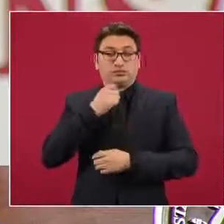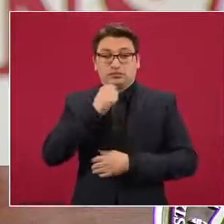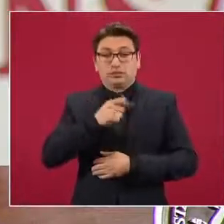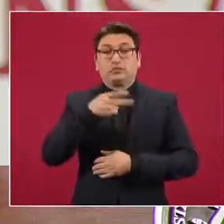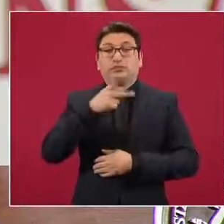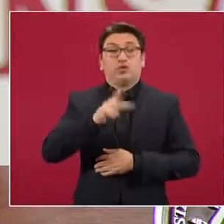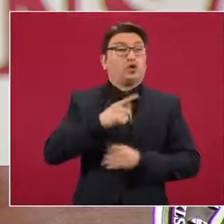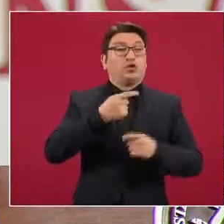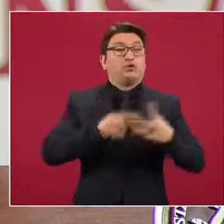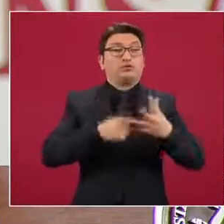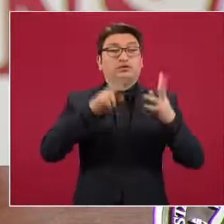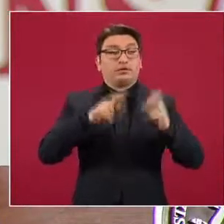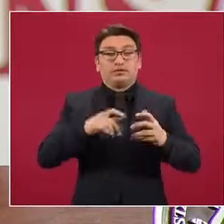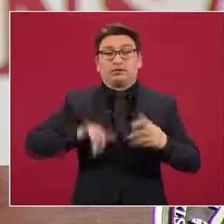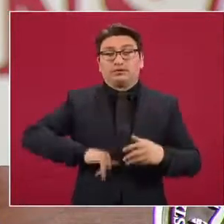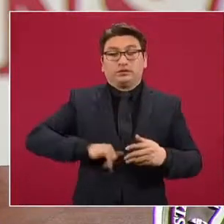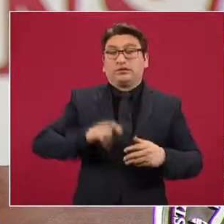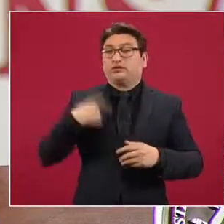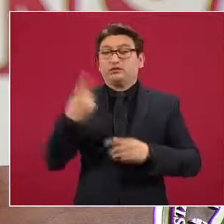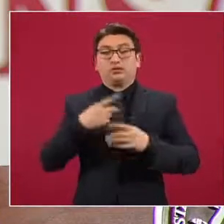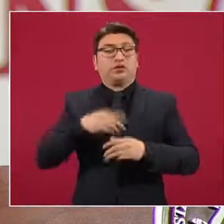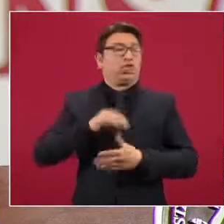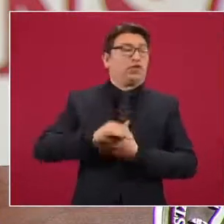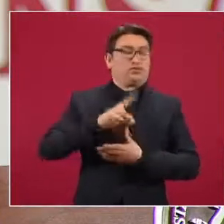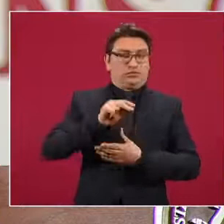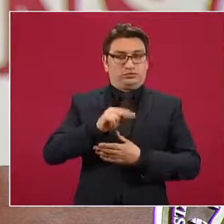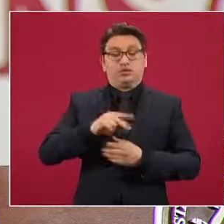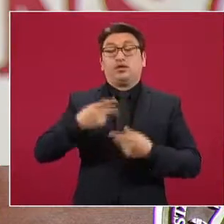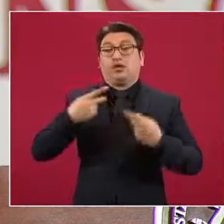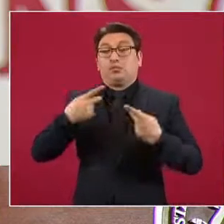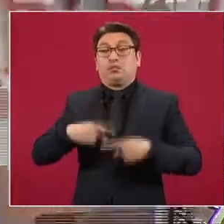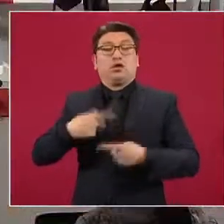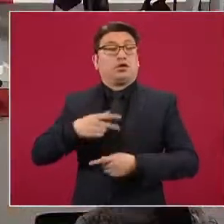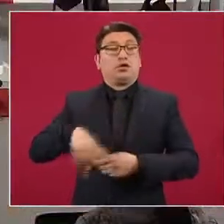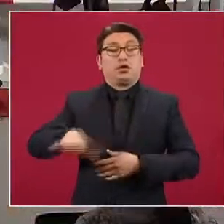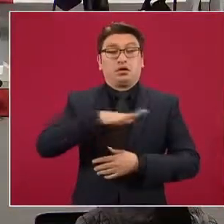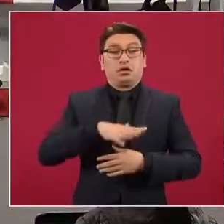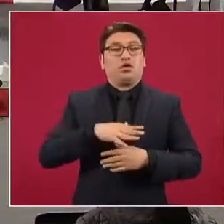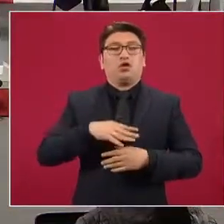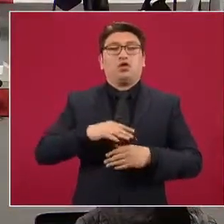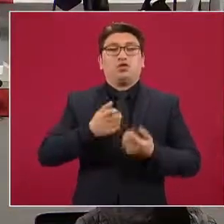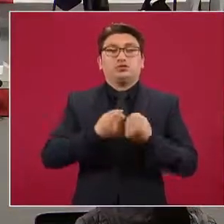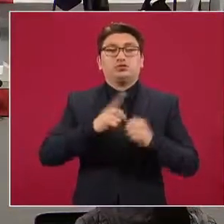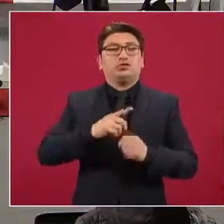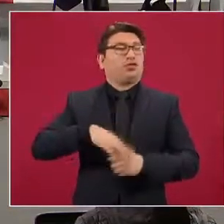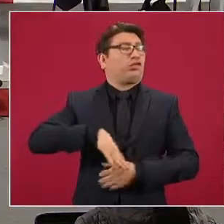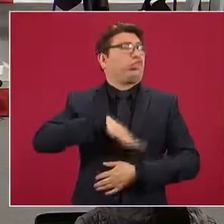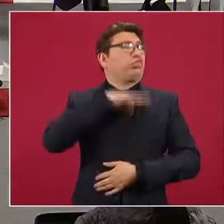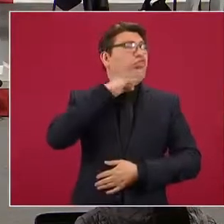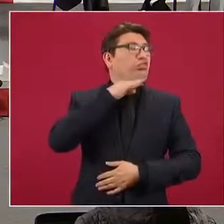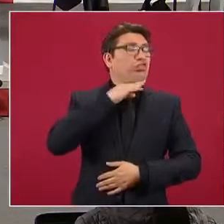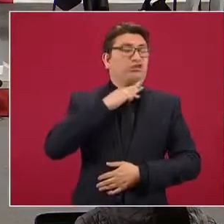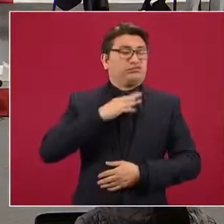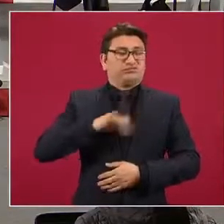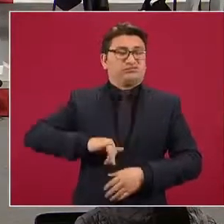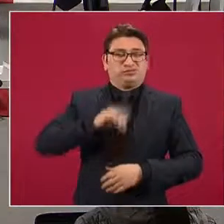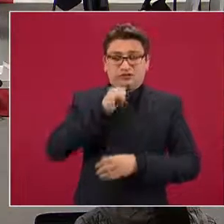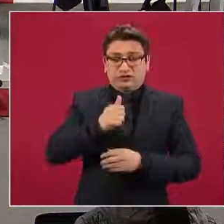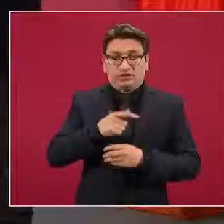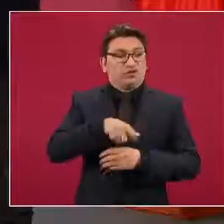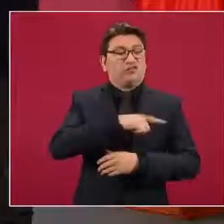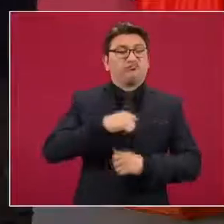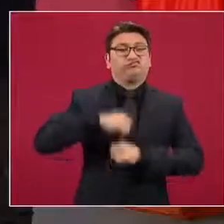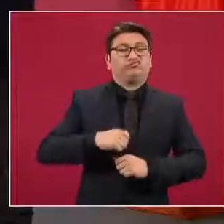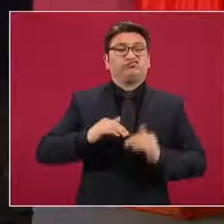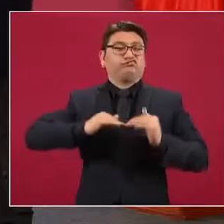del interés general. Individuos y sociedades apáticas son alimento del autoritarismo y la opresión.